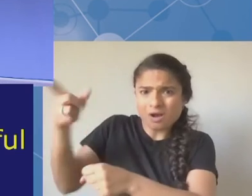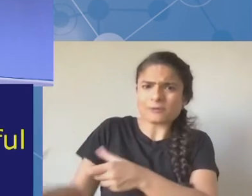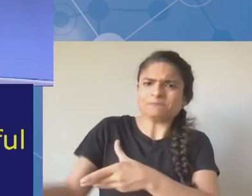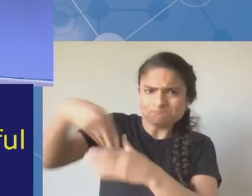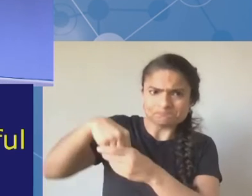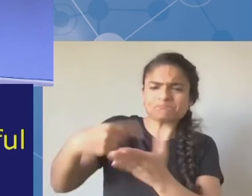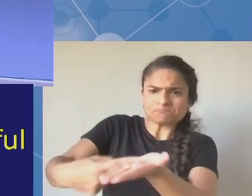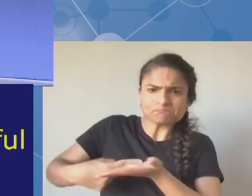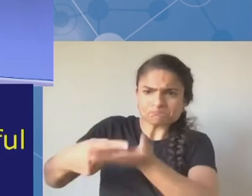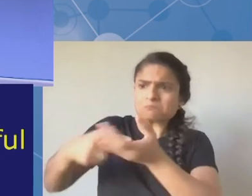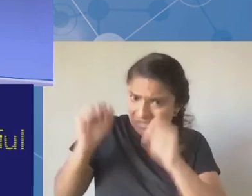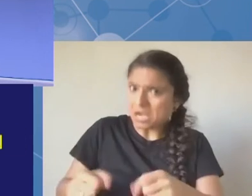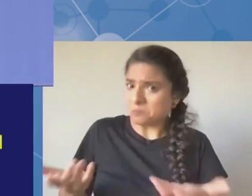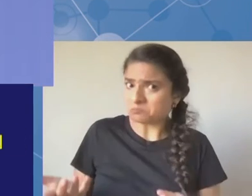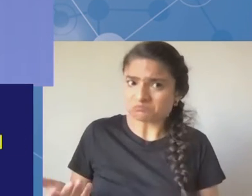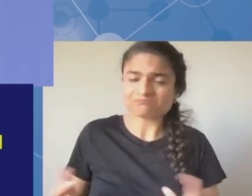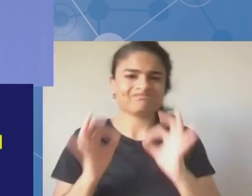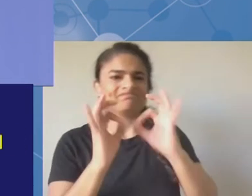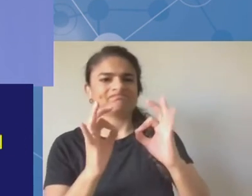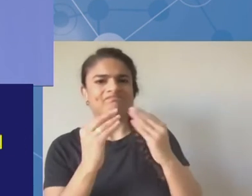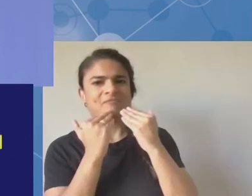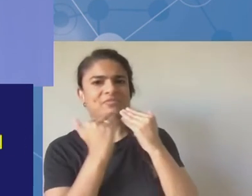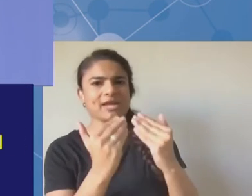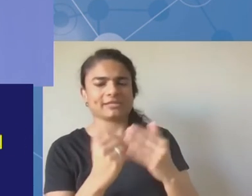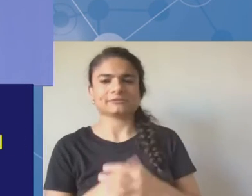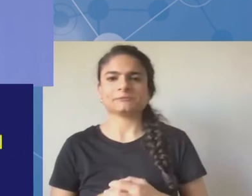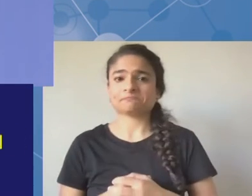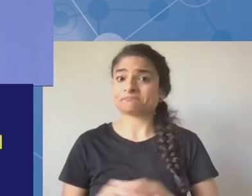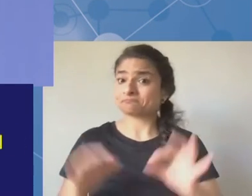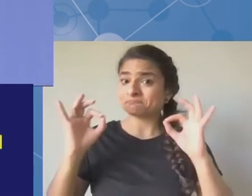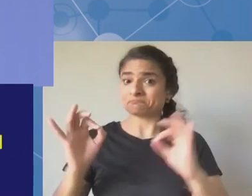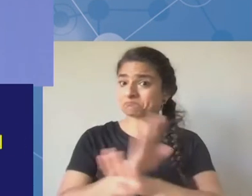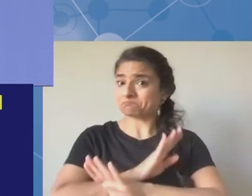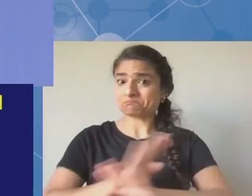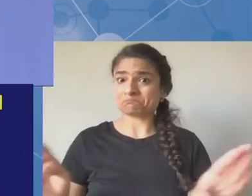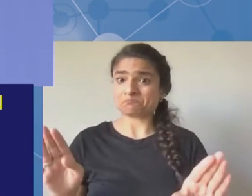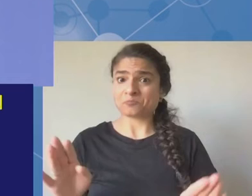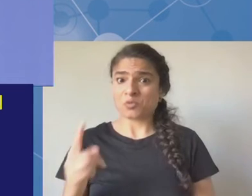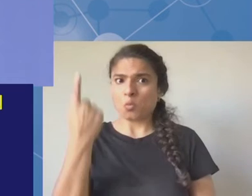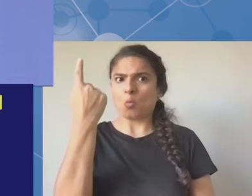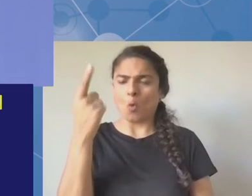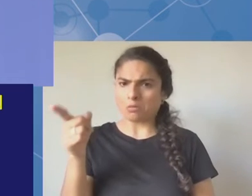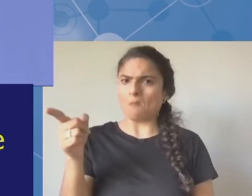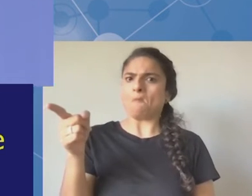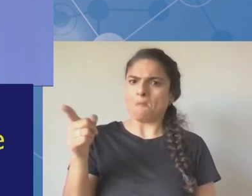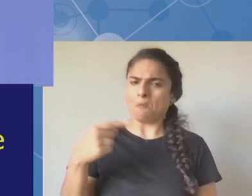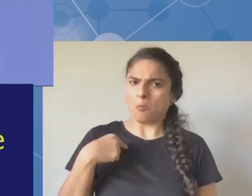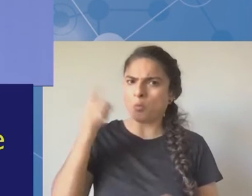también jueces de instancias más altas, porque ese debate podría ser más enriquecedor.